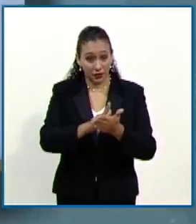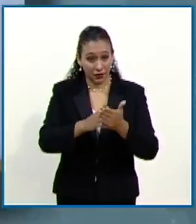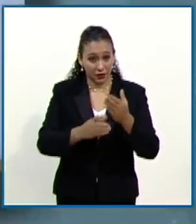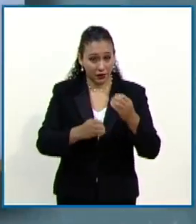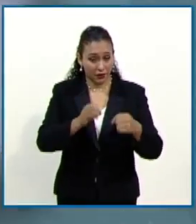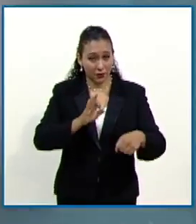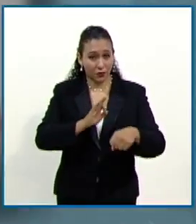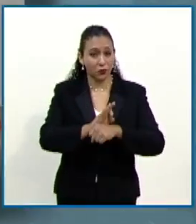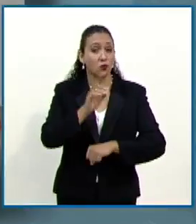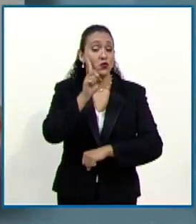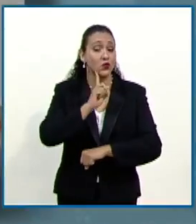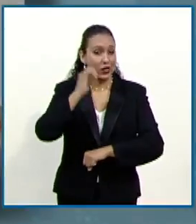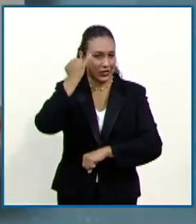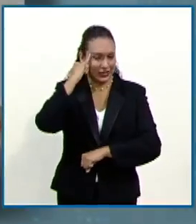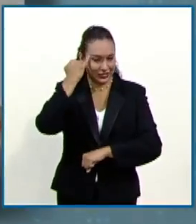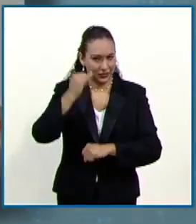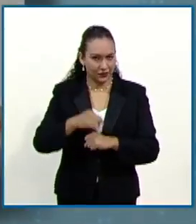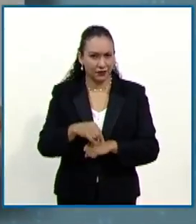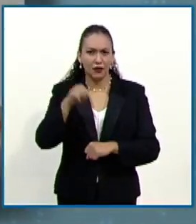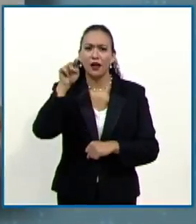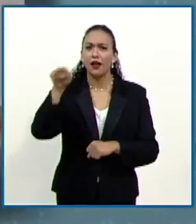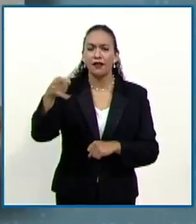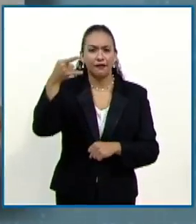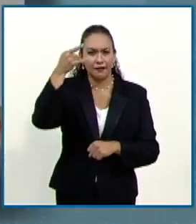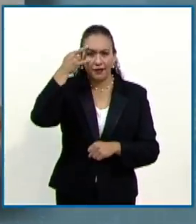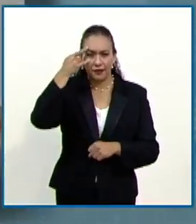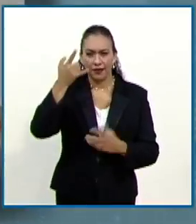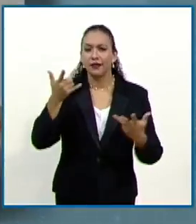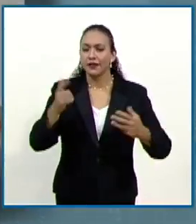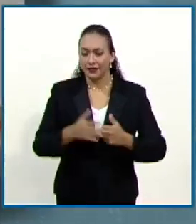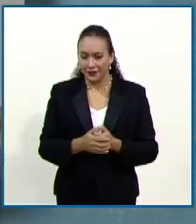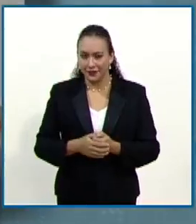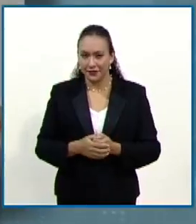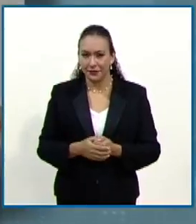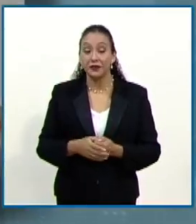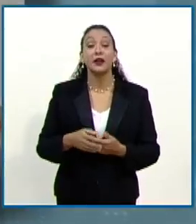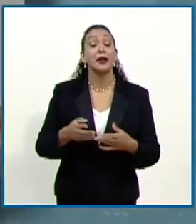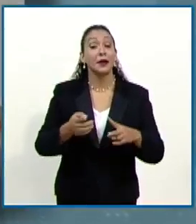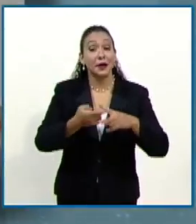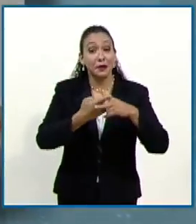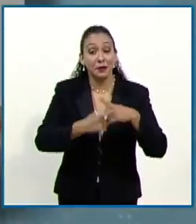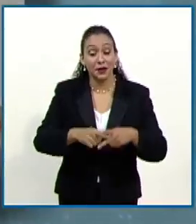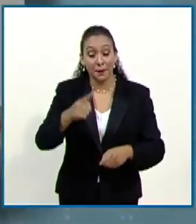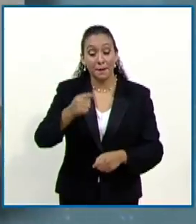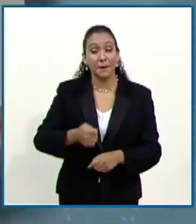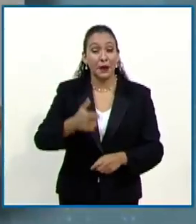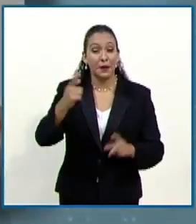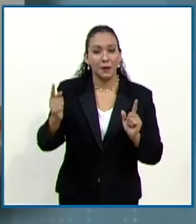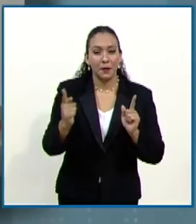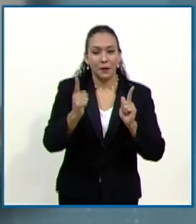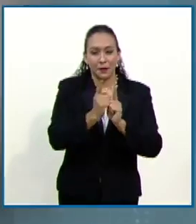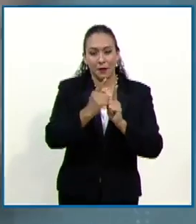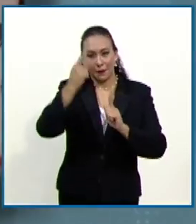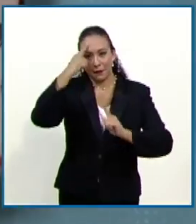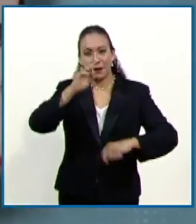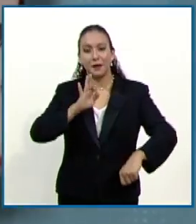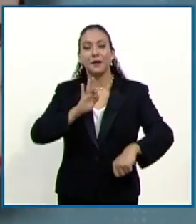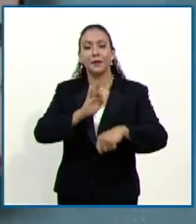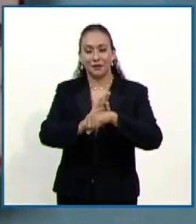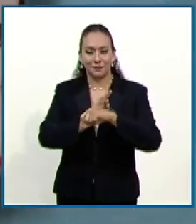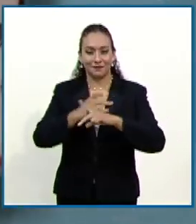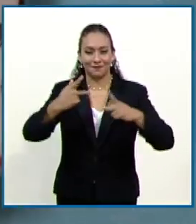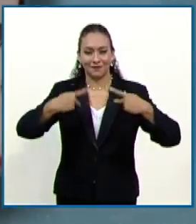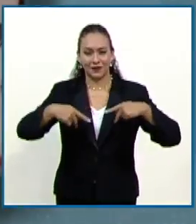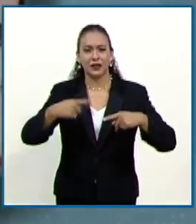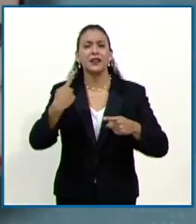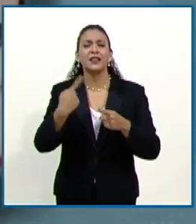mujeres indígenas, el Poder Judicial de Campeche llevó a cabo en Escárcega el primer encuentro pro órdenes de protección, impartido